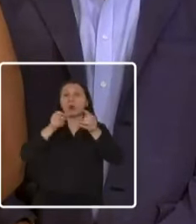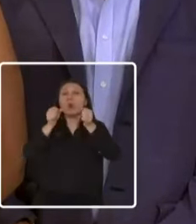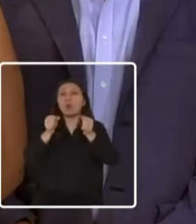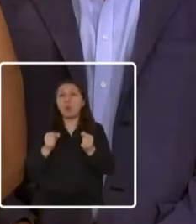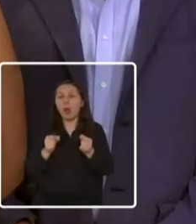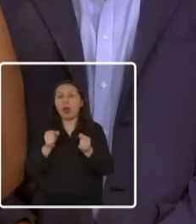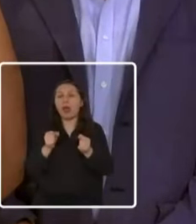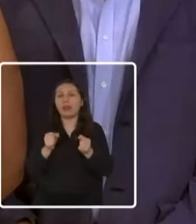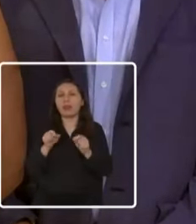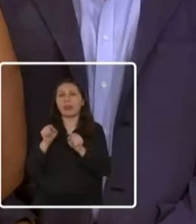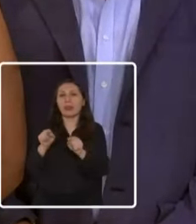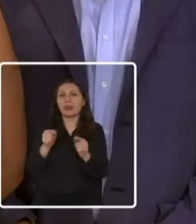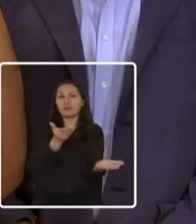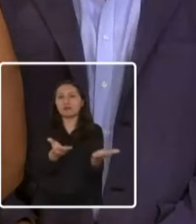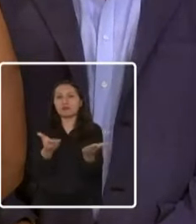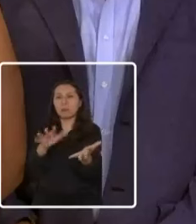puede